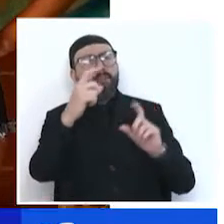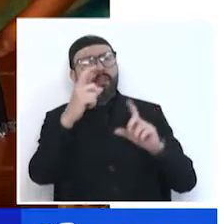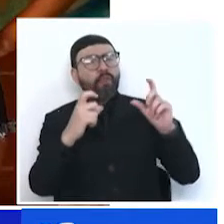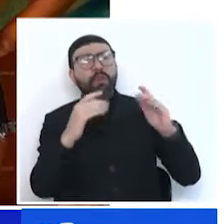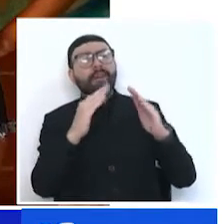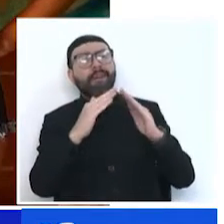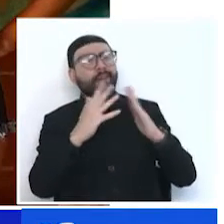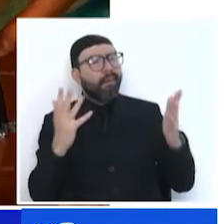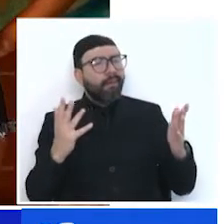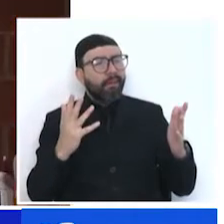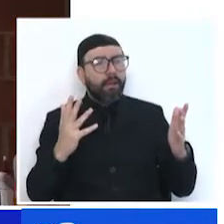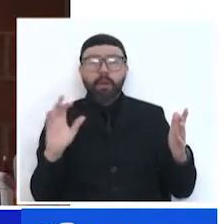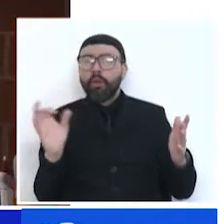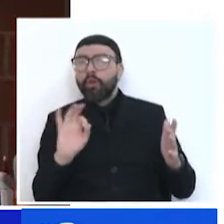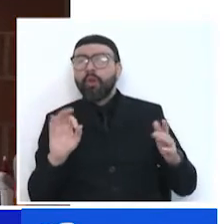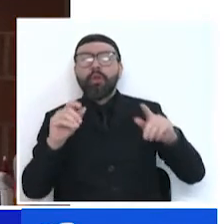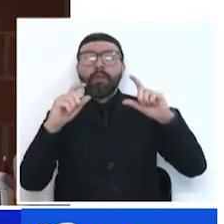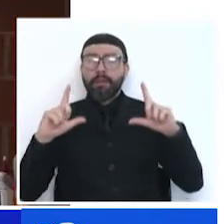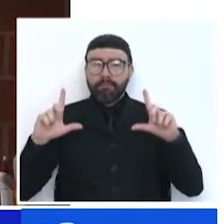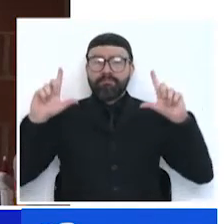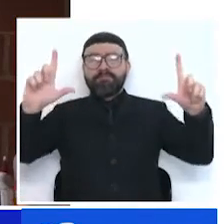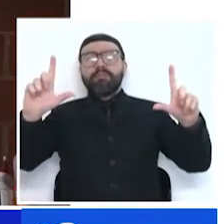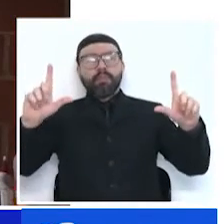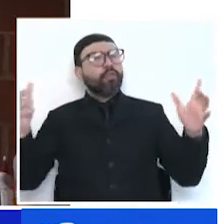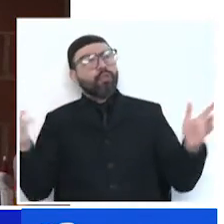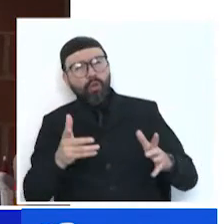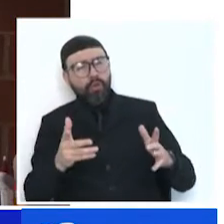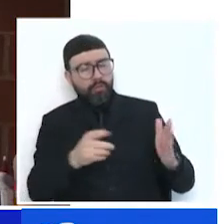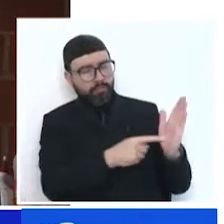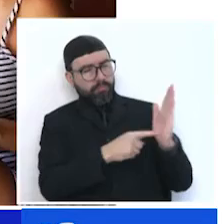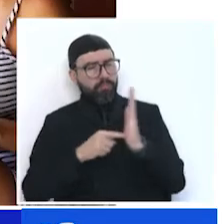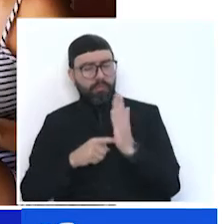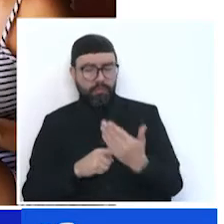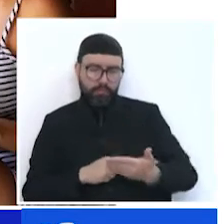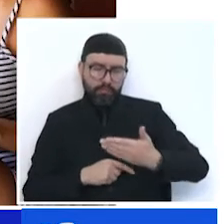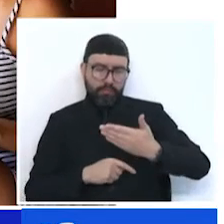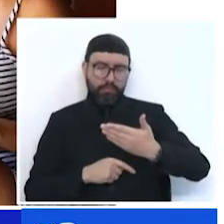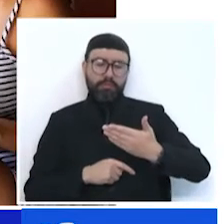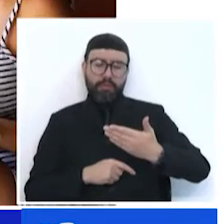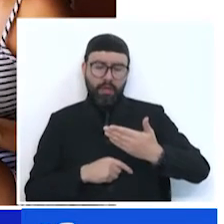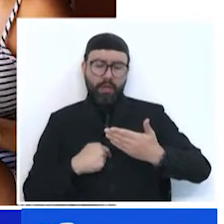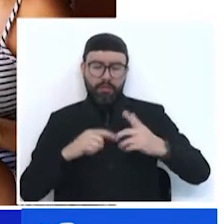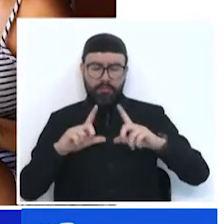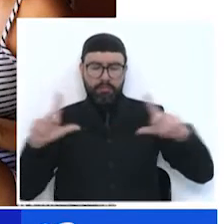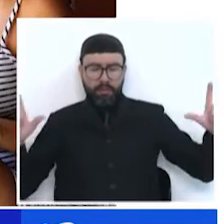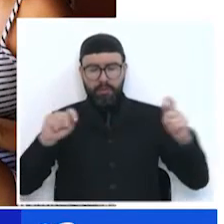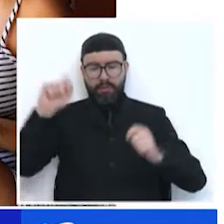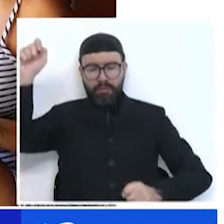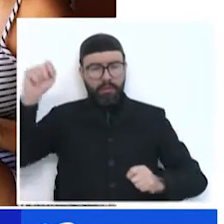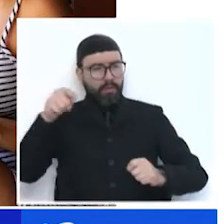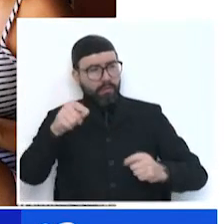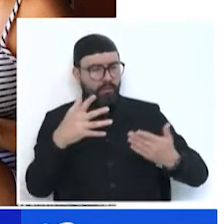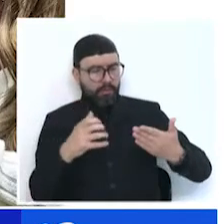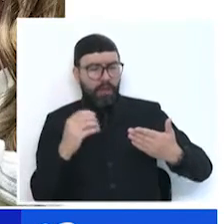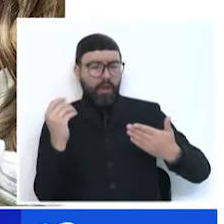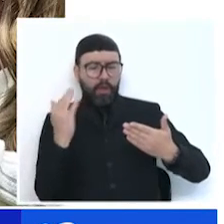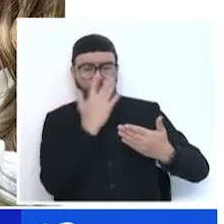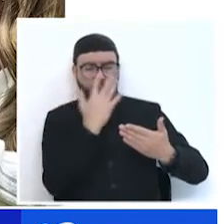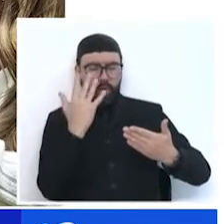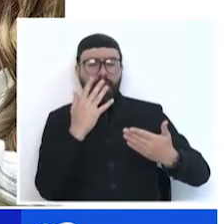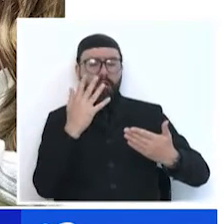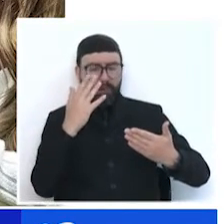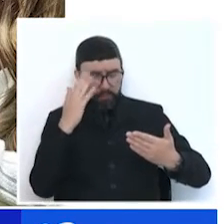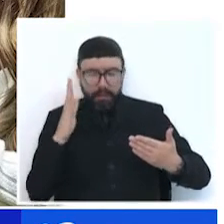muestran fotos del espacio, de qué quieren transmitir en ese momento y qué quieren transformar de su hogar, y de ahí